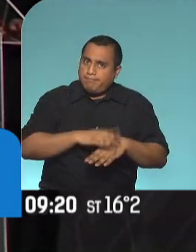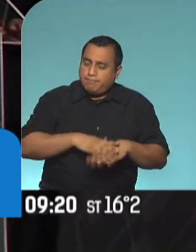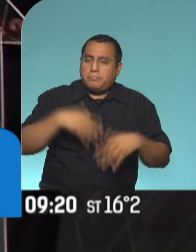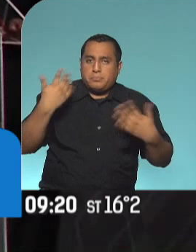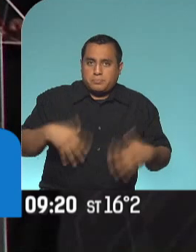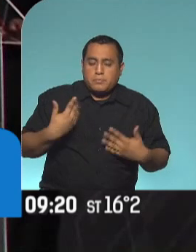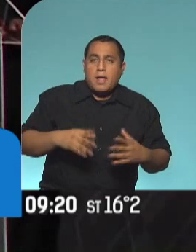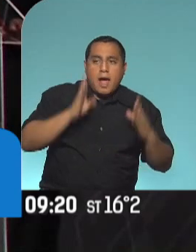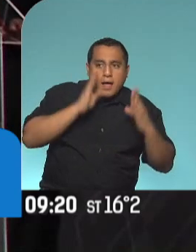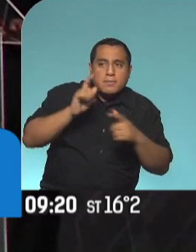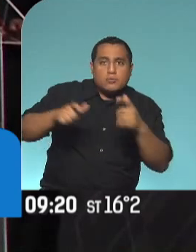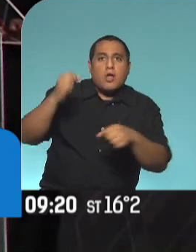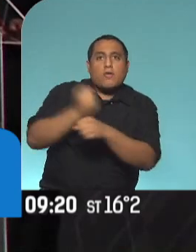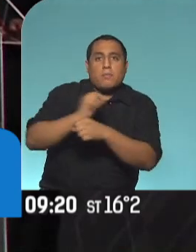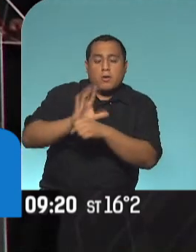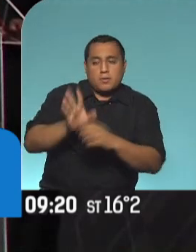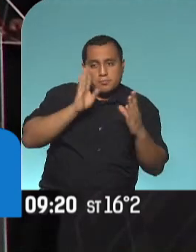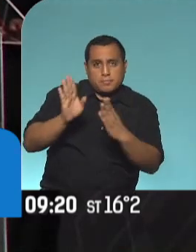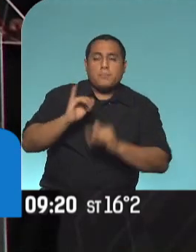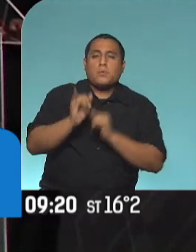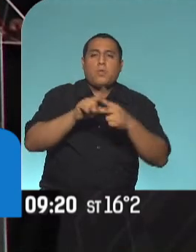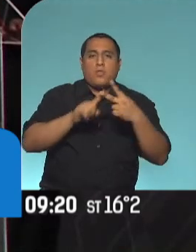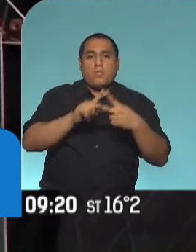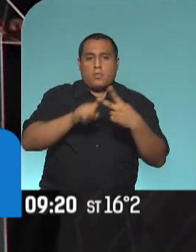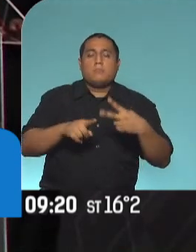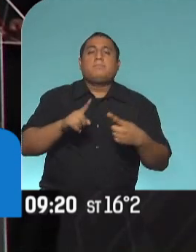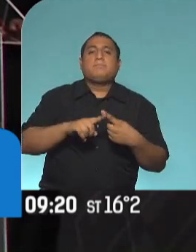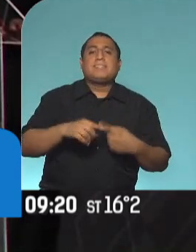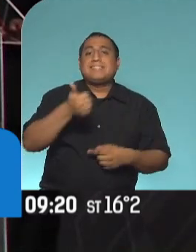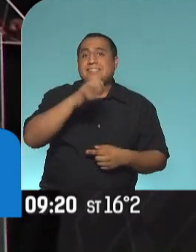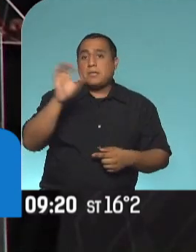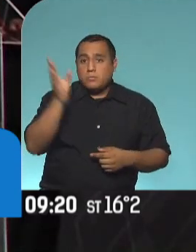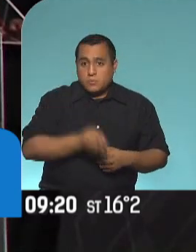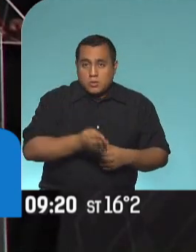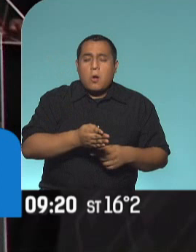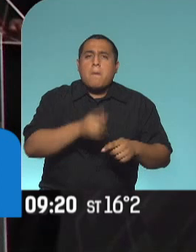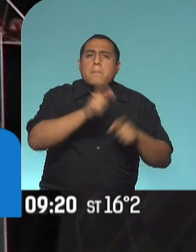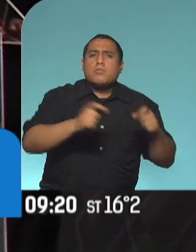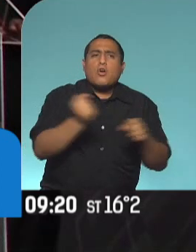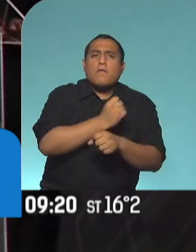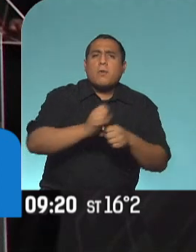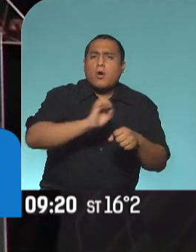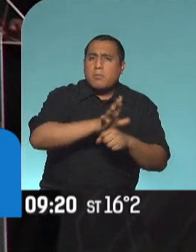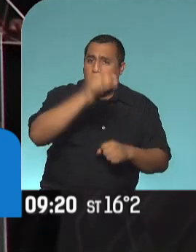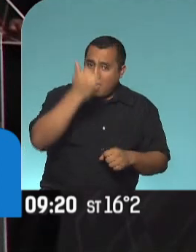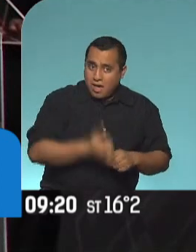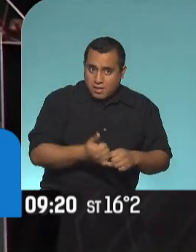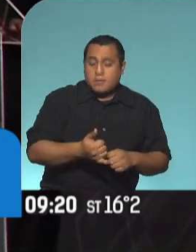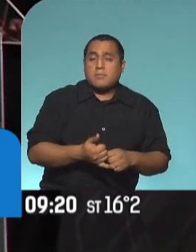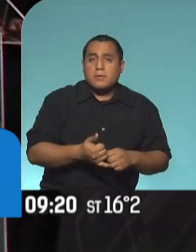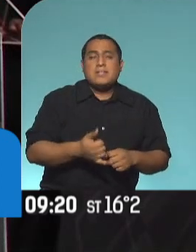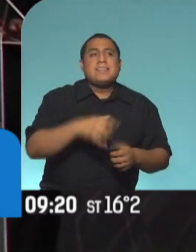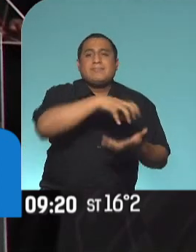atención de pacientes COVID y les damos dos ejemplos. El 60% de las personas diagnosticadas con coronavirus en el